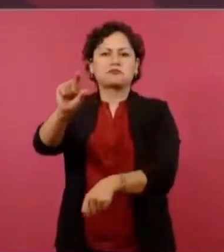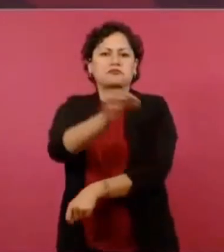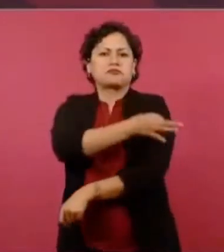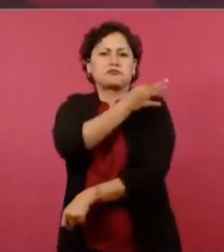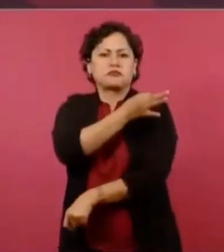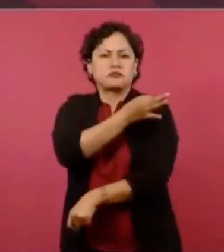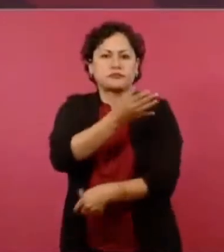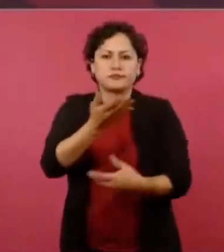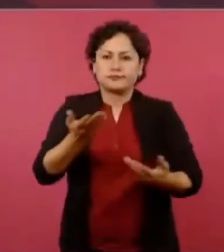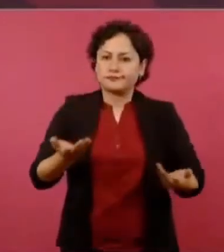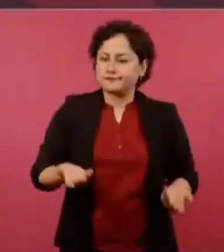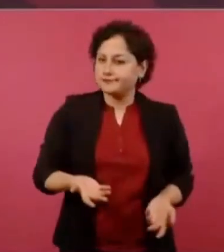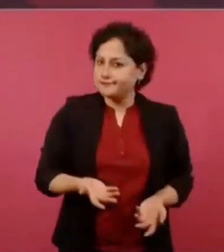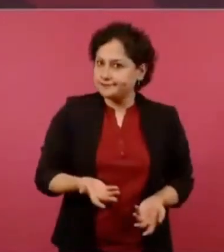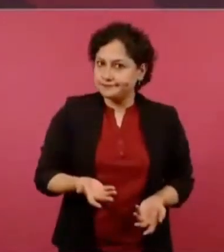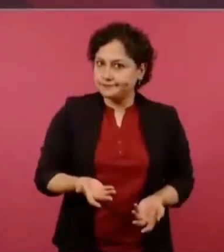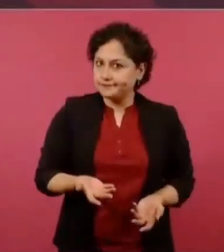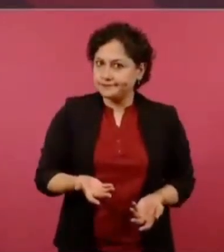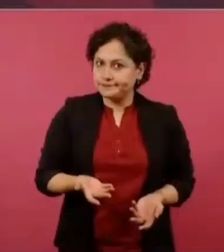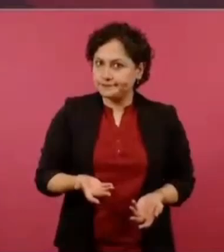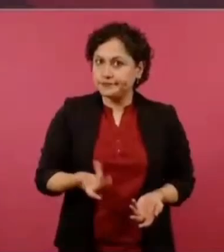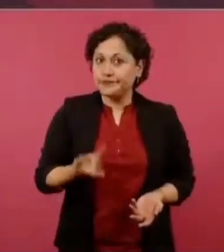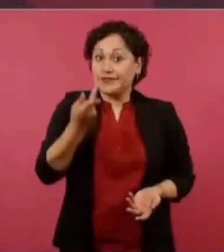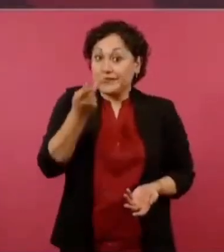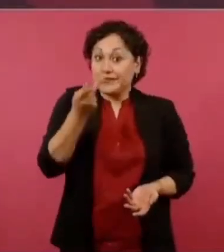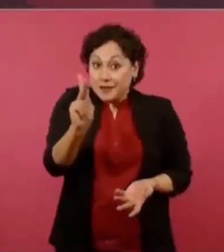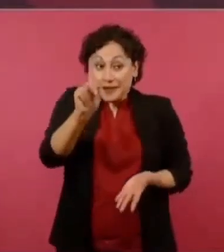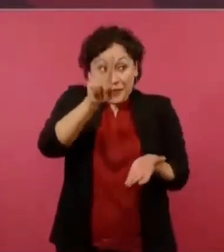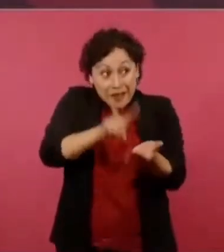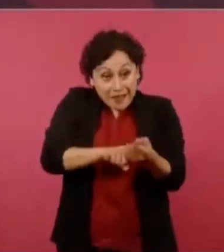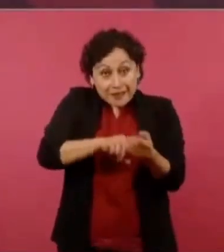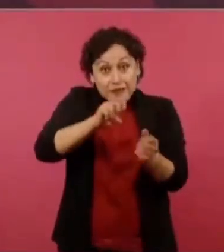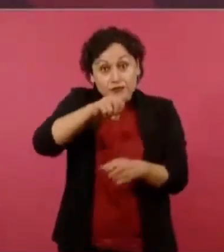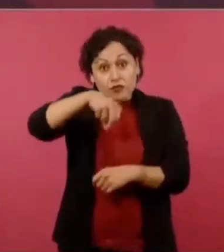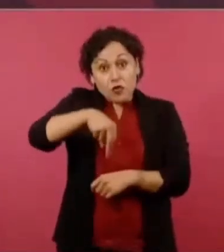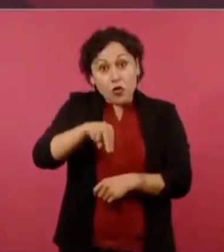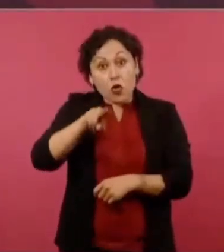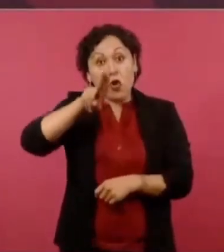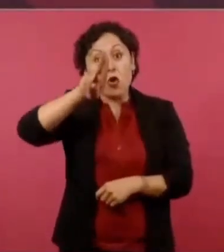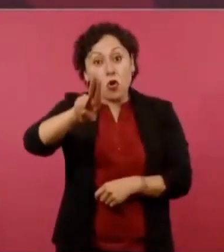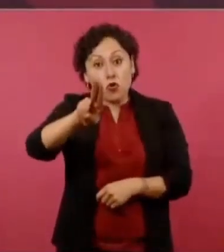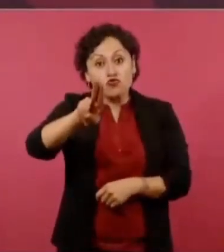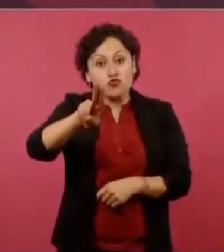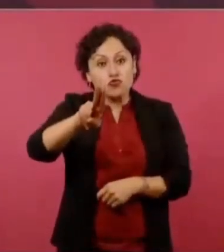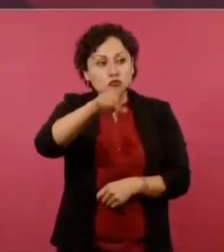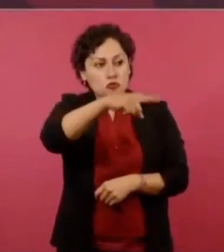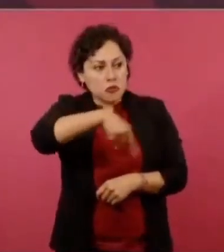Pero el mecanismo que se creó con ese propósito de ayudar a los países pobres